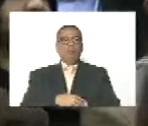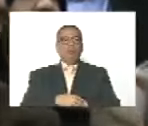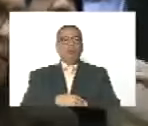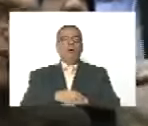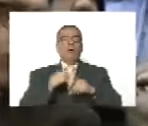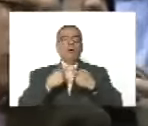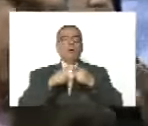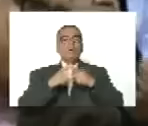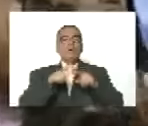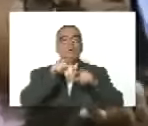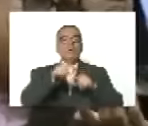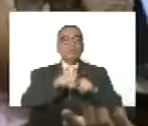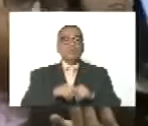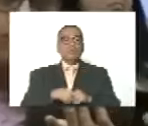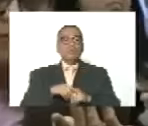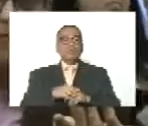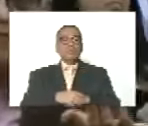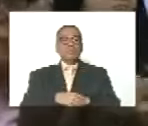y pare de contar.